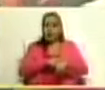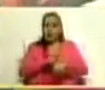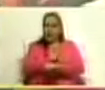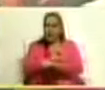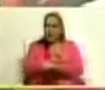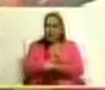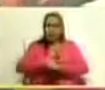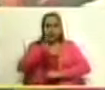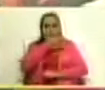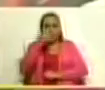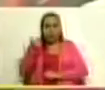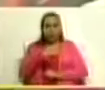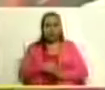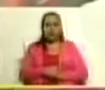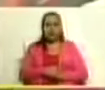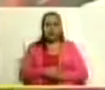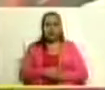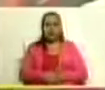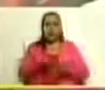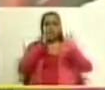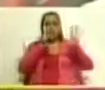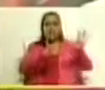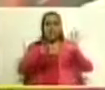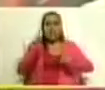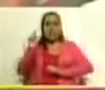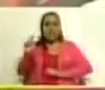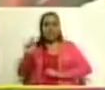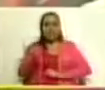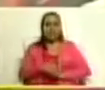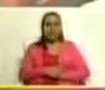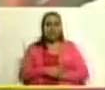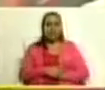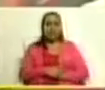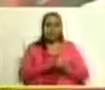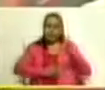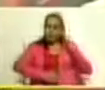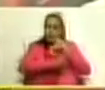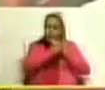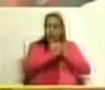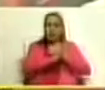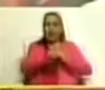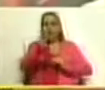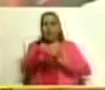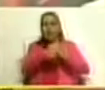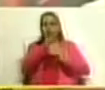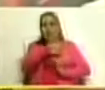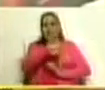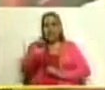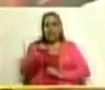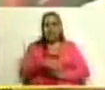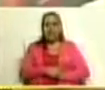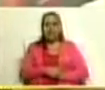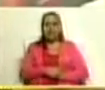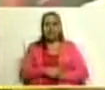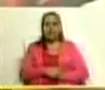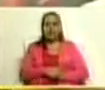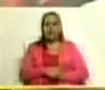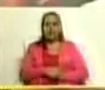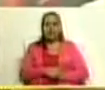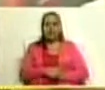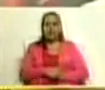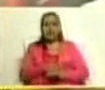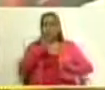acelerada y mejor. La 7T rumbo al 2030. La 7T recorriendo un